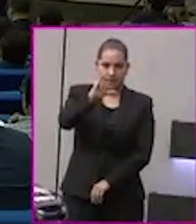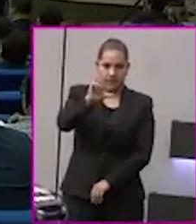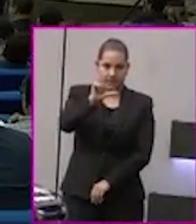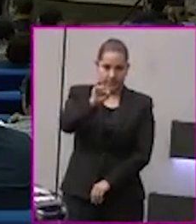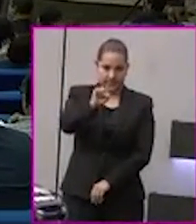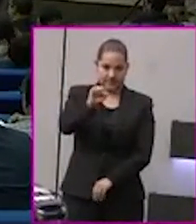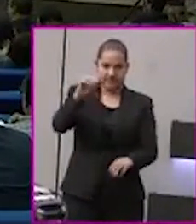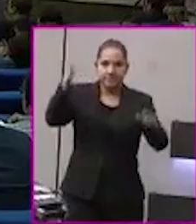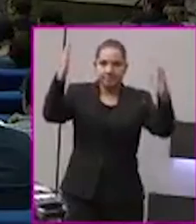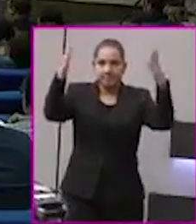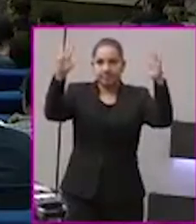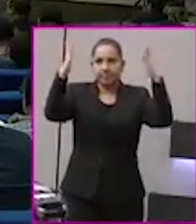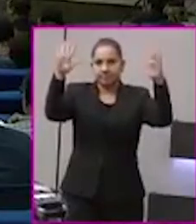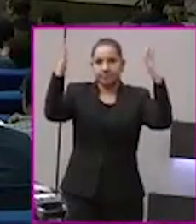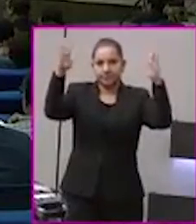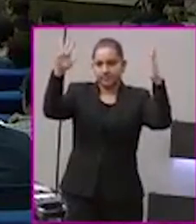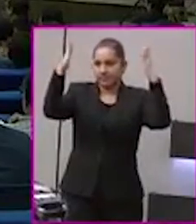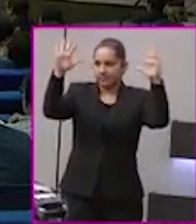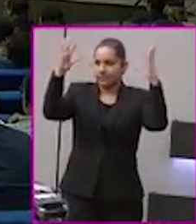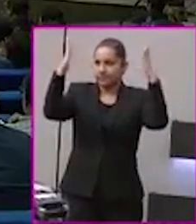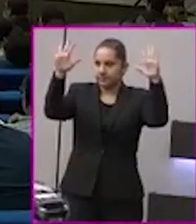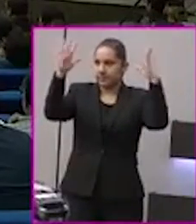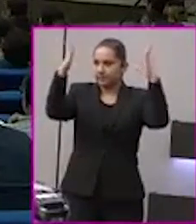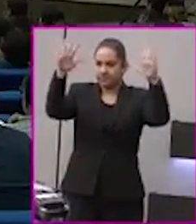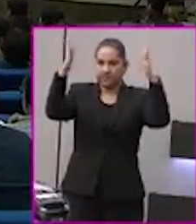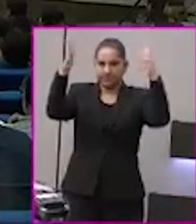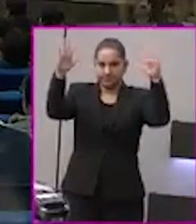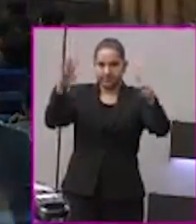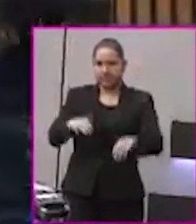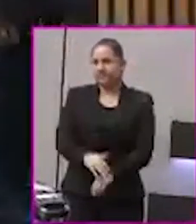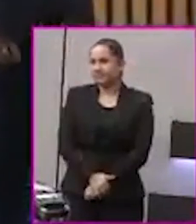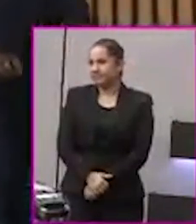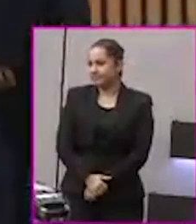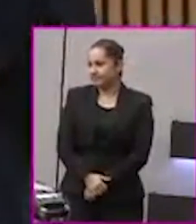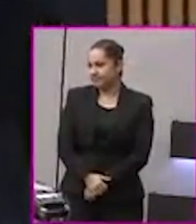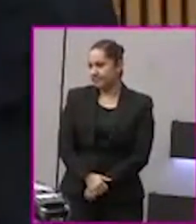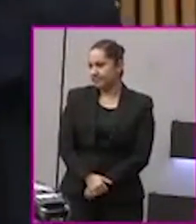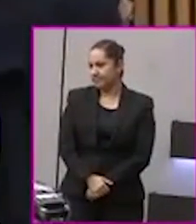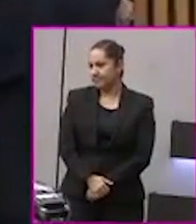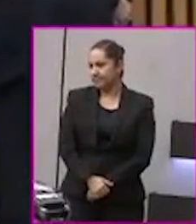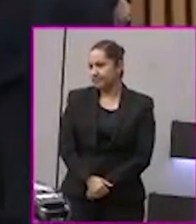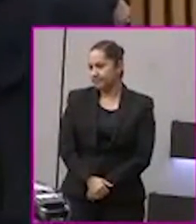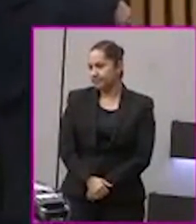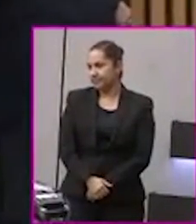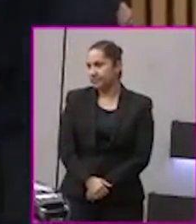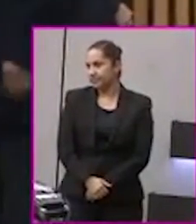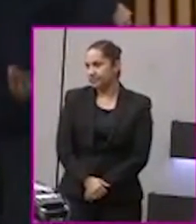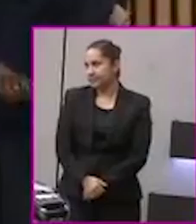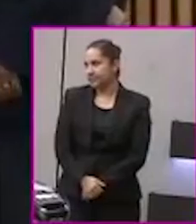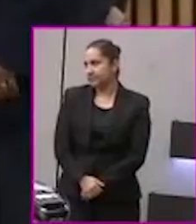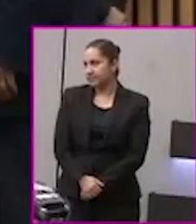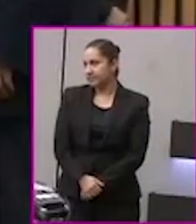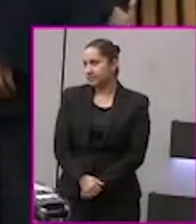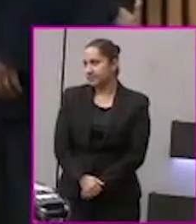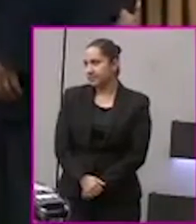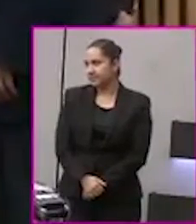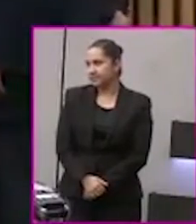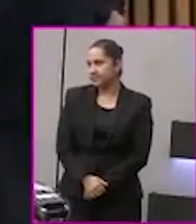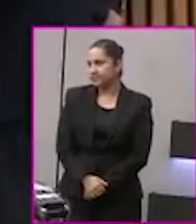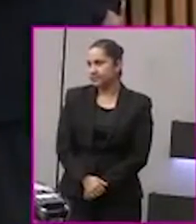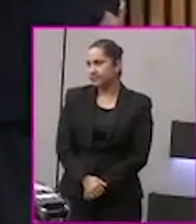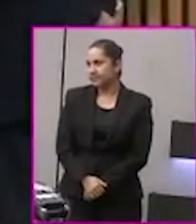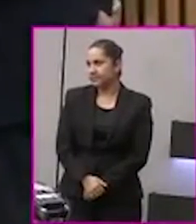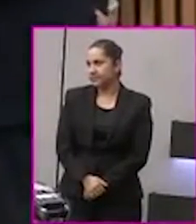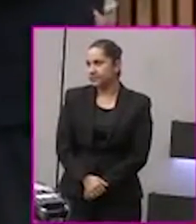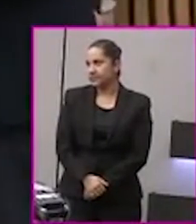muestras representativas que permitieron estimaciones precisas de los conteos rápidos de distintos ámbitos electorales y agregó